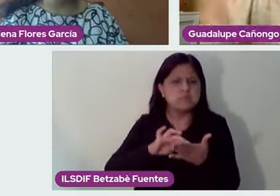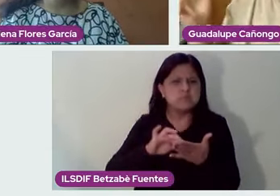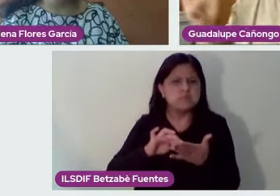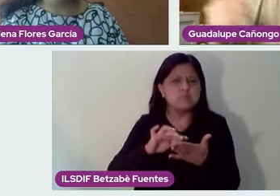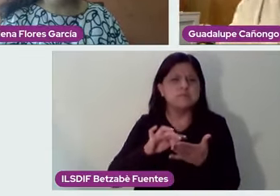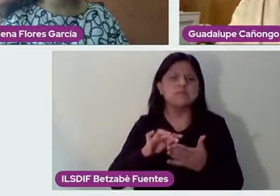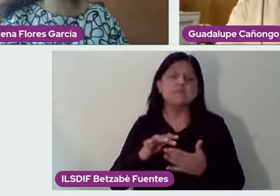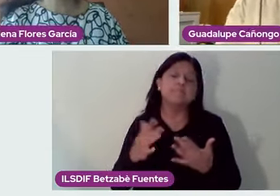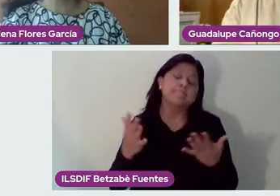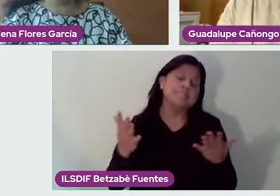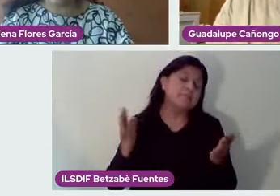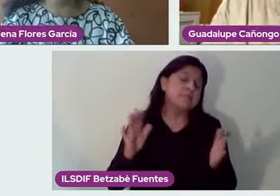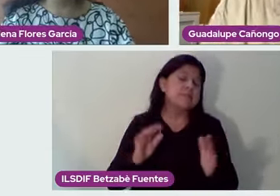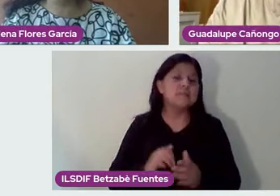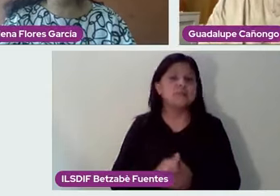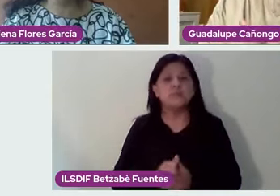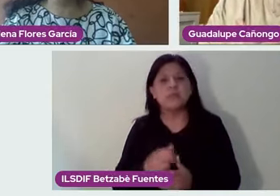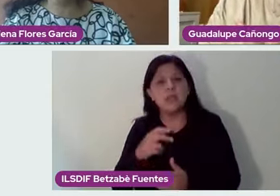Bueno,